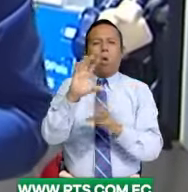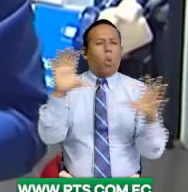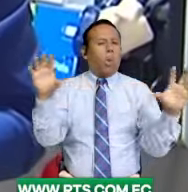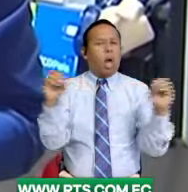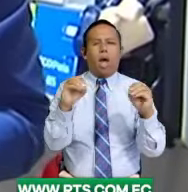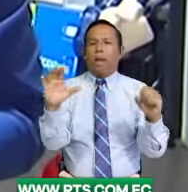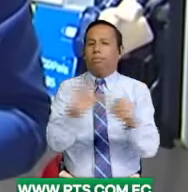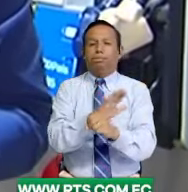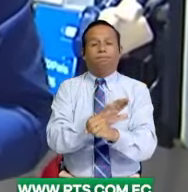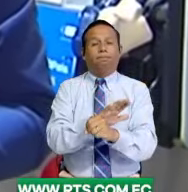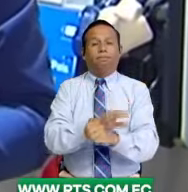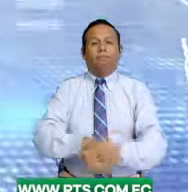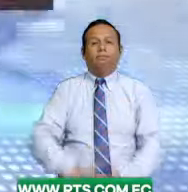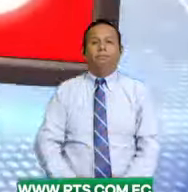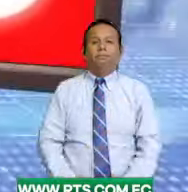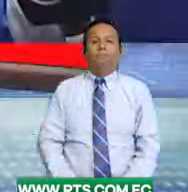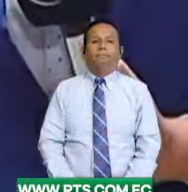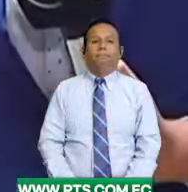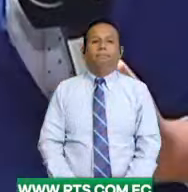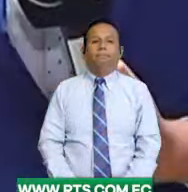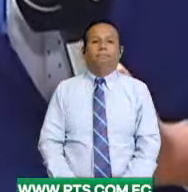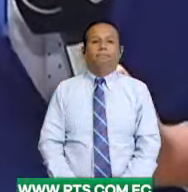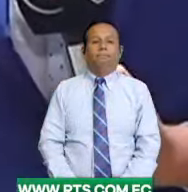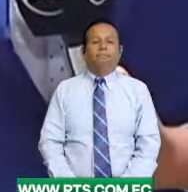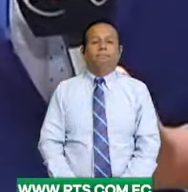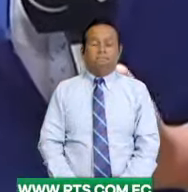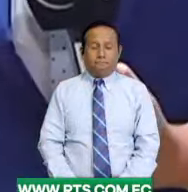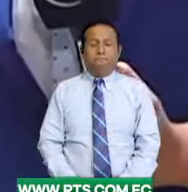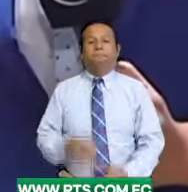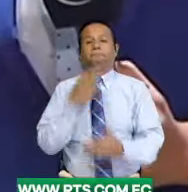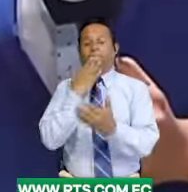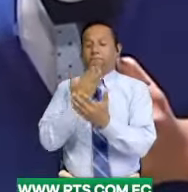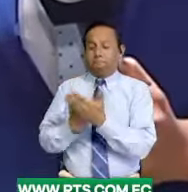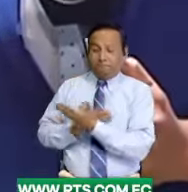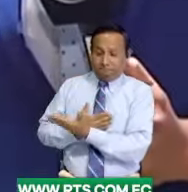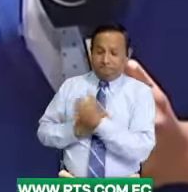Sí, gracias, Charlie. Es lo correcto. Toda medida debe venir acompañada.